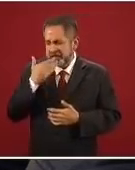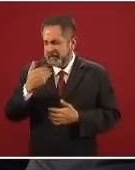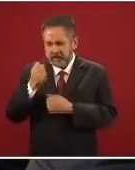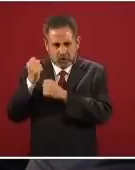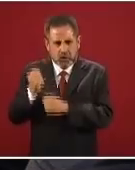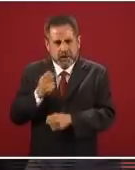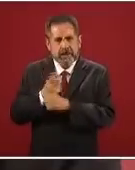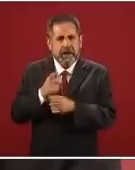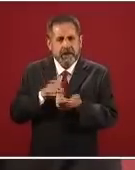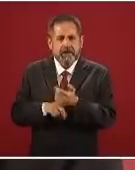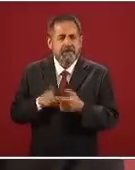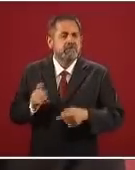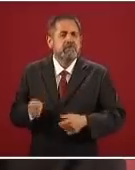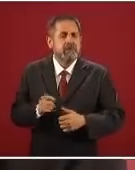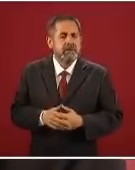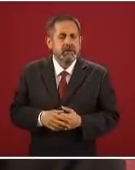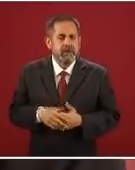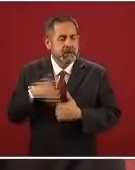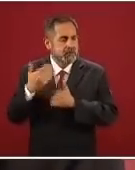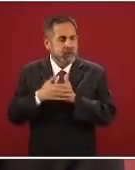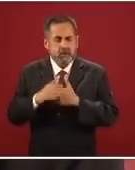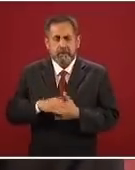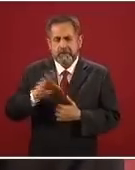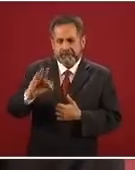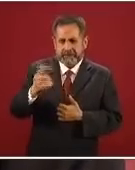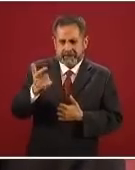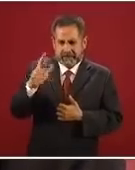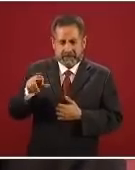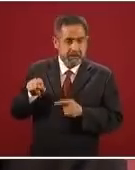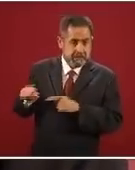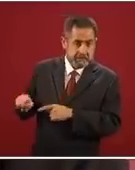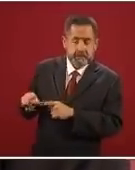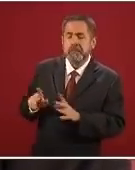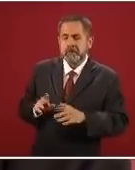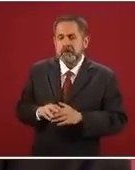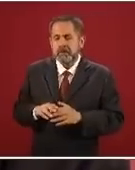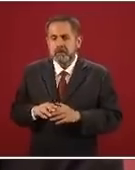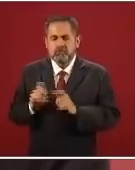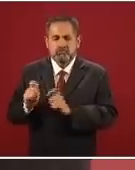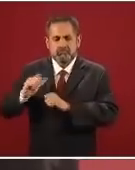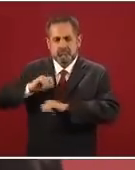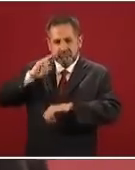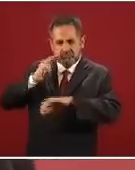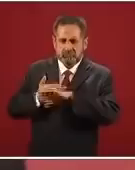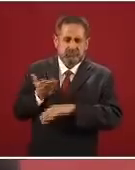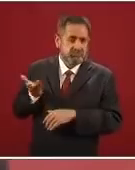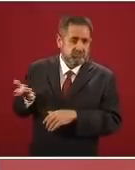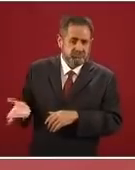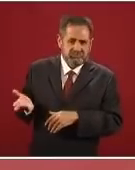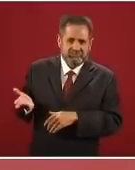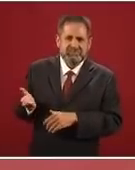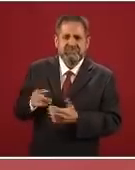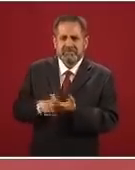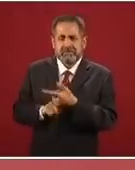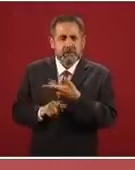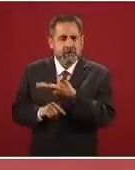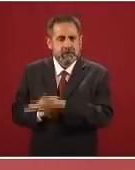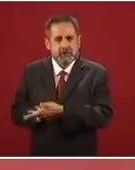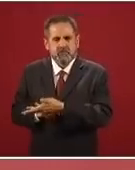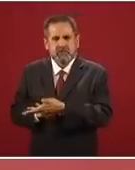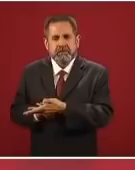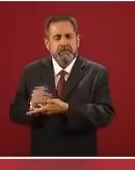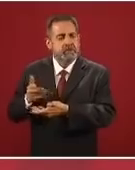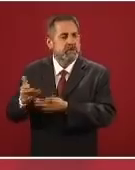garantía de que la fiscalía esté en manos de